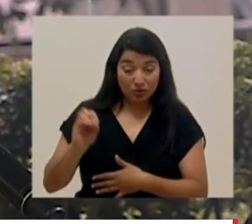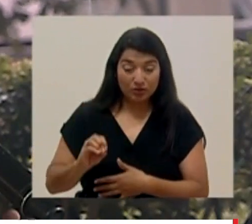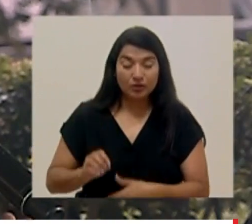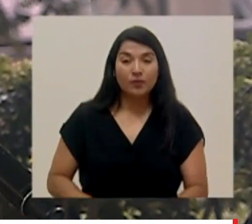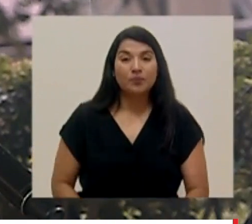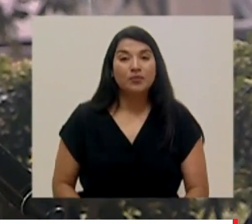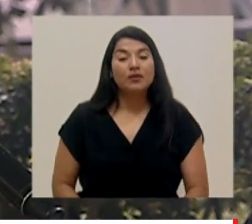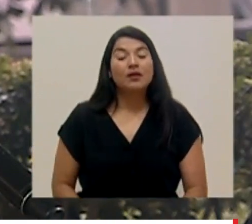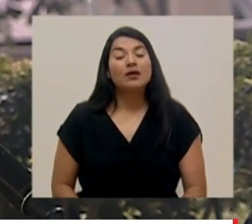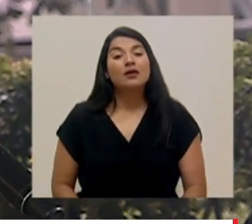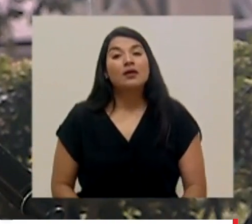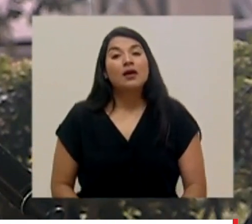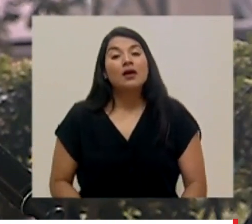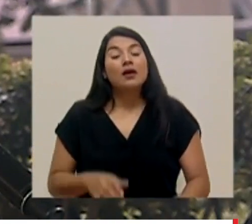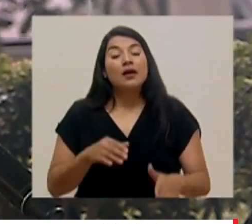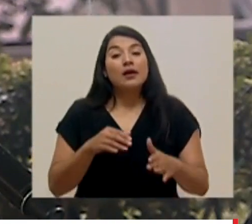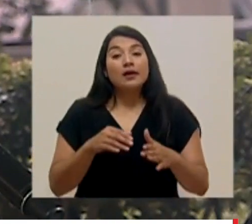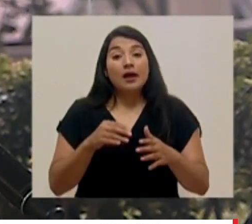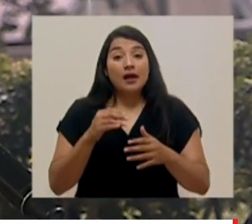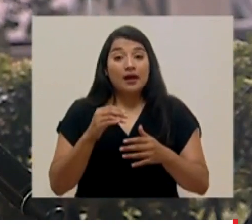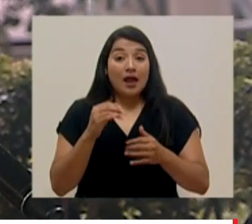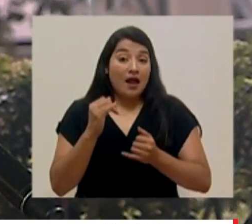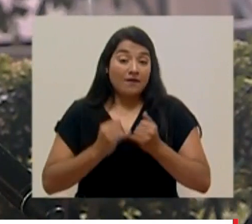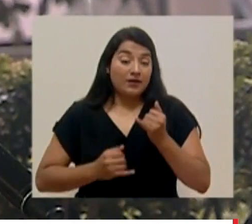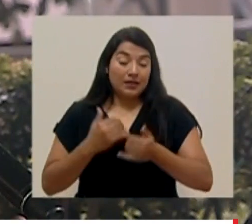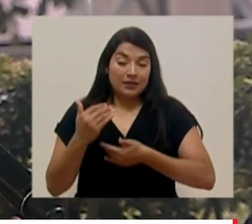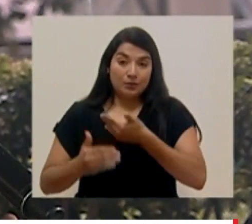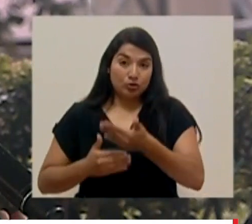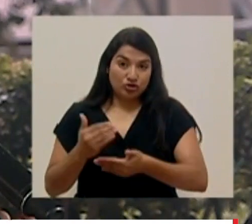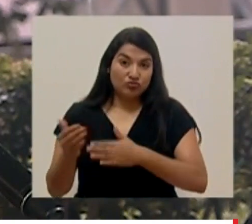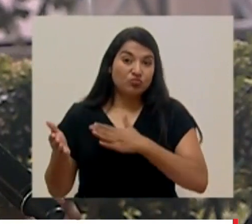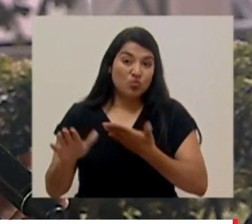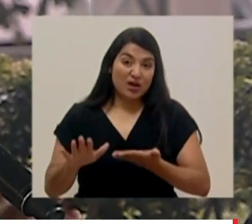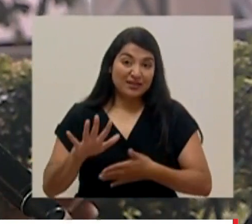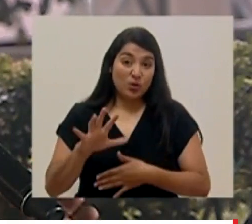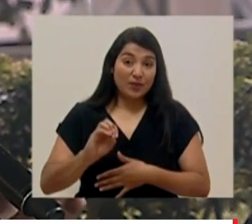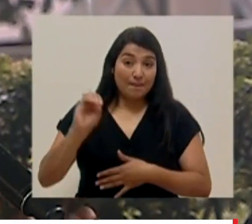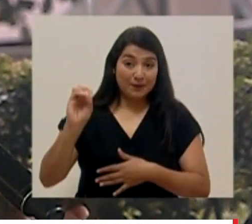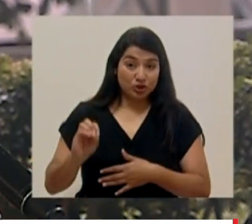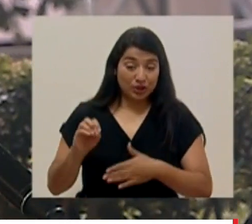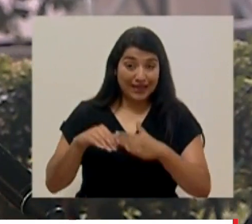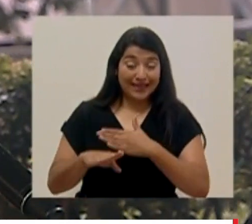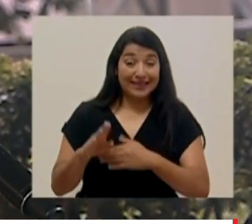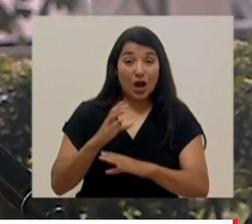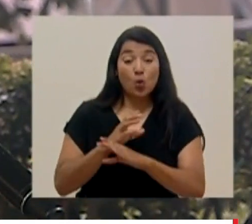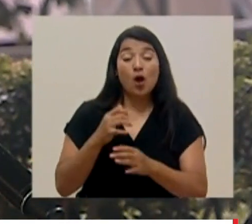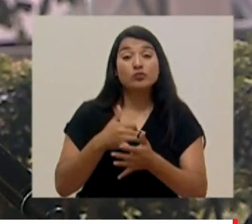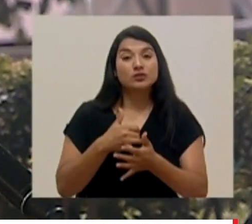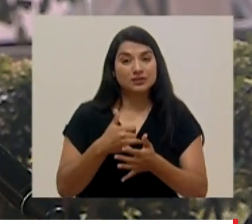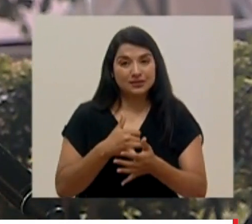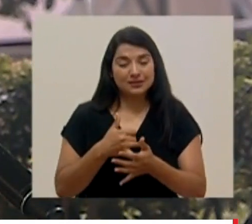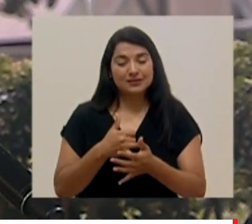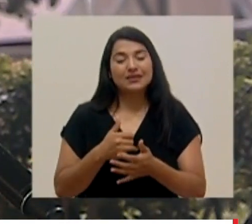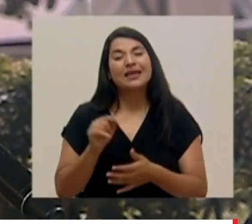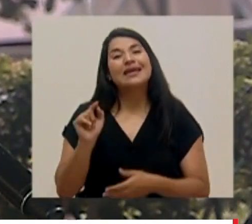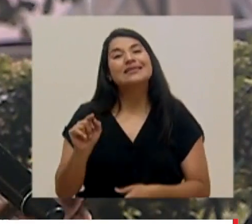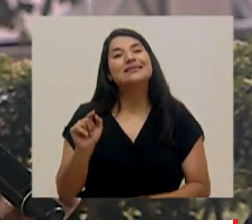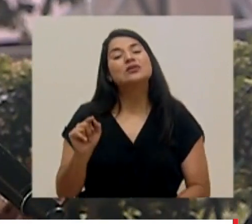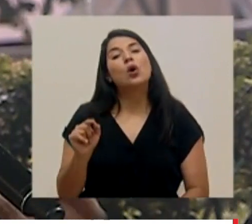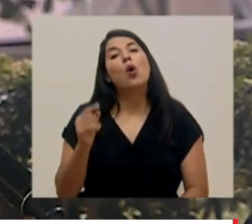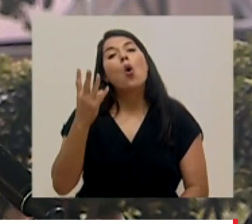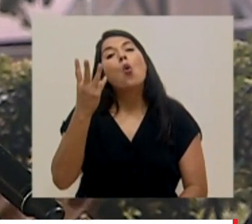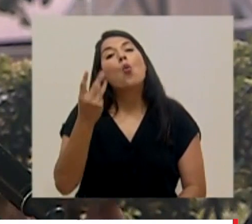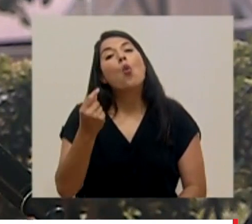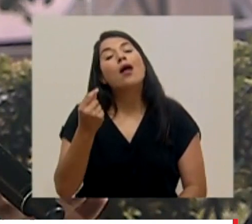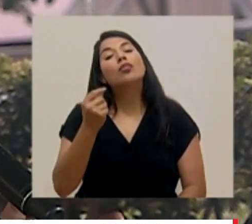decir, fallecen en todo, al final del camino. Ese es un salto de cuánto porcentaje en